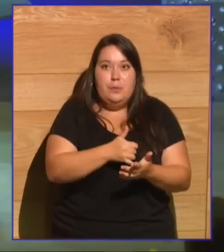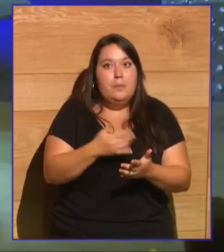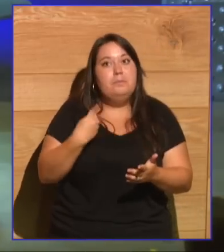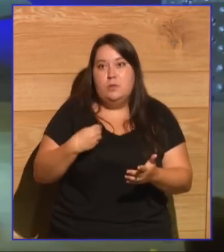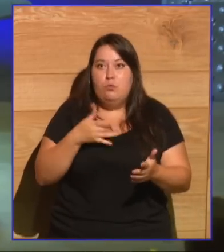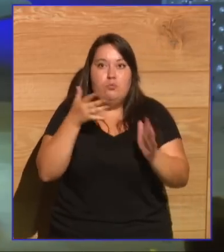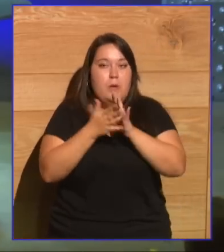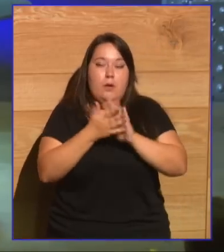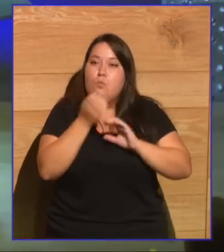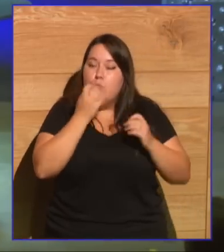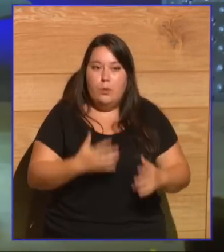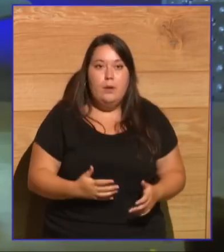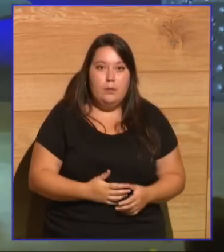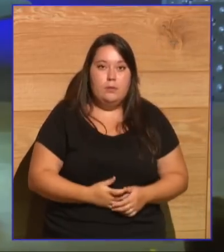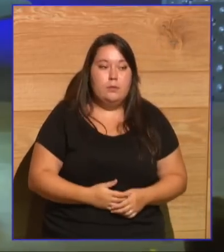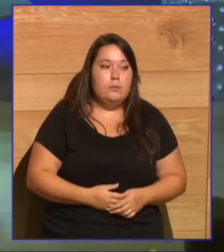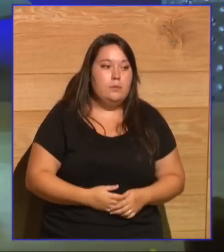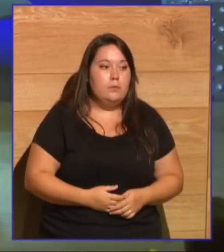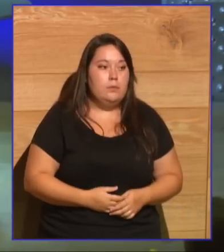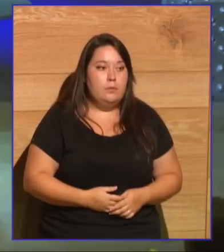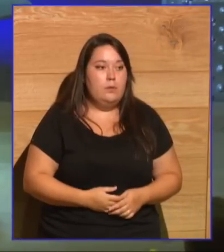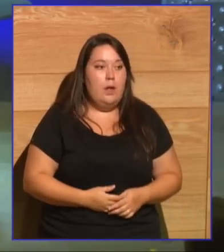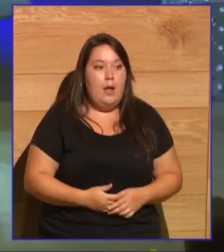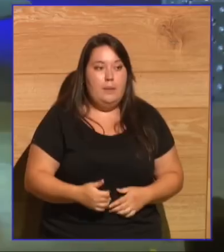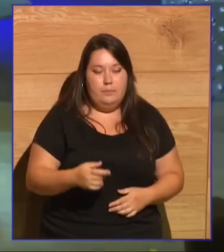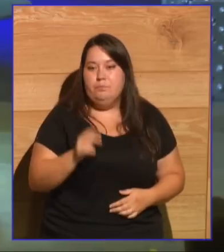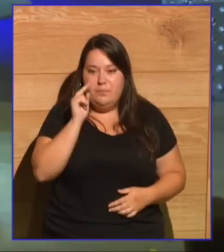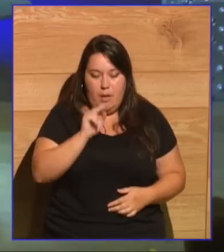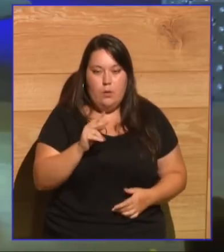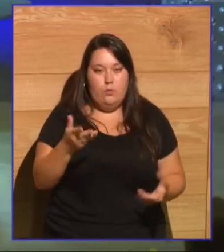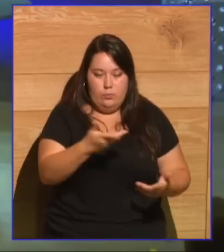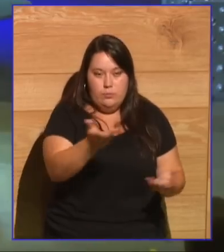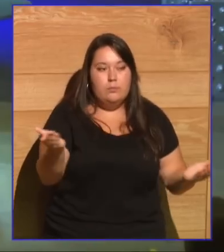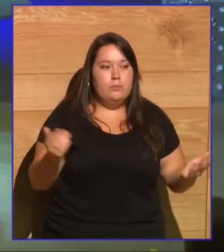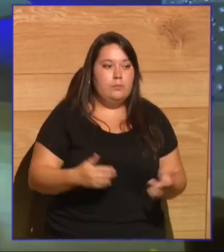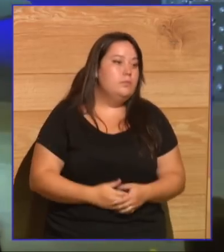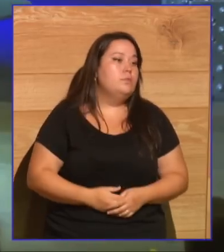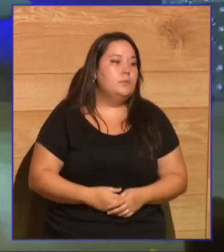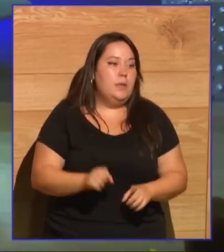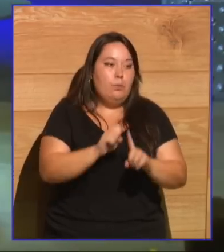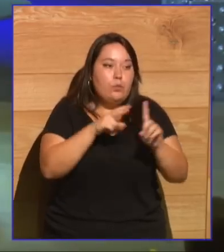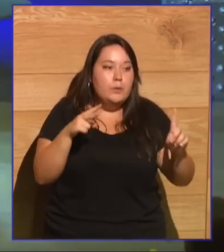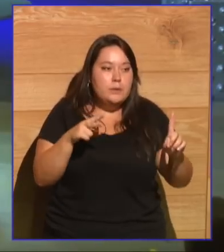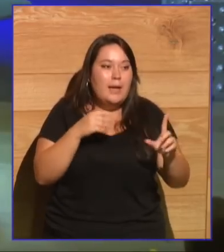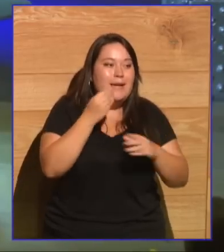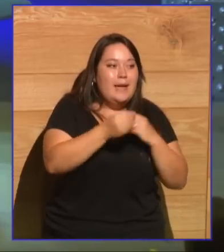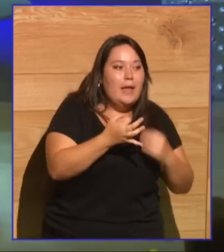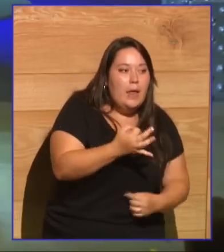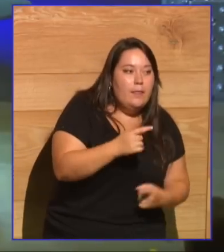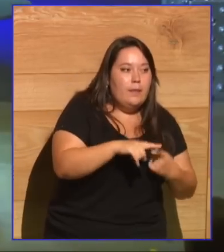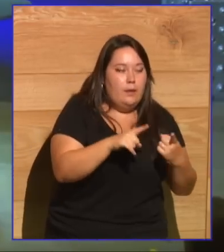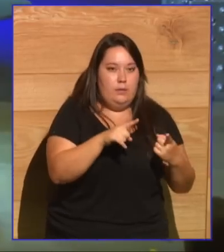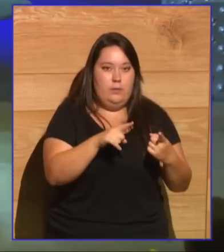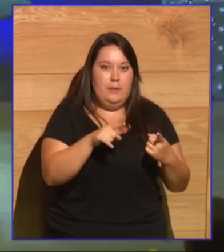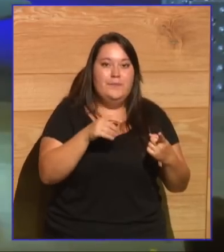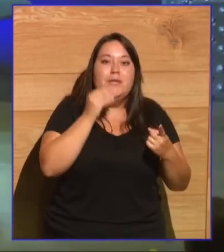sea mirar las tres la persona más deslaves de spielberg mirarla desde ese punto de vista de que está haciendo como este tío me está